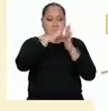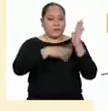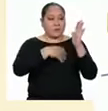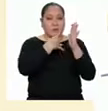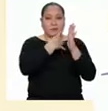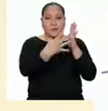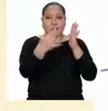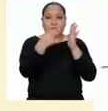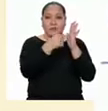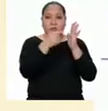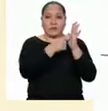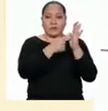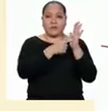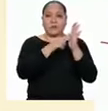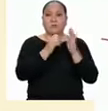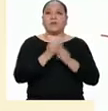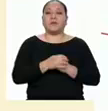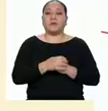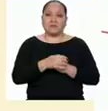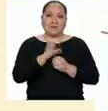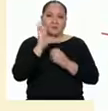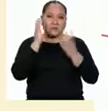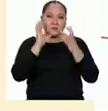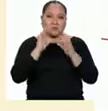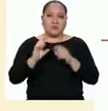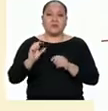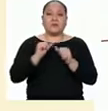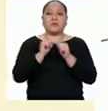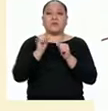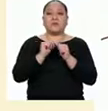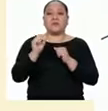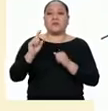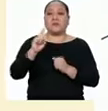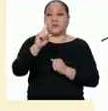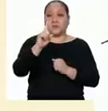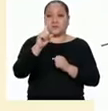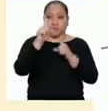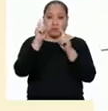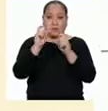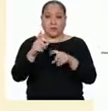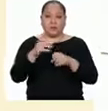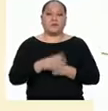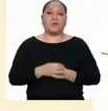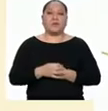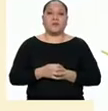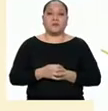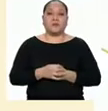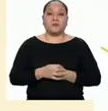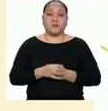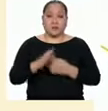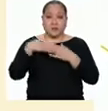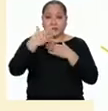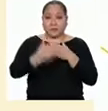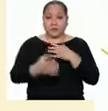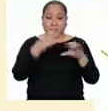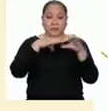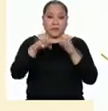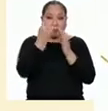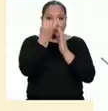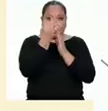nuestra tabla de frecuencias sería de manera similar a la de la primera pregunta. Luego de hacer